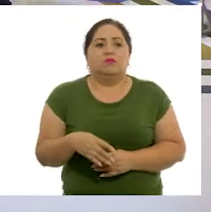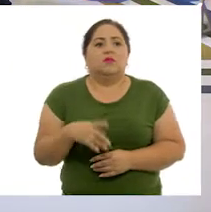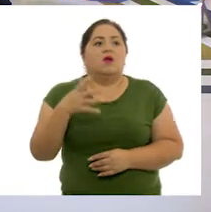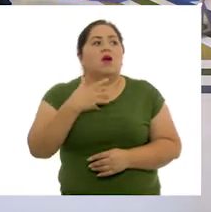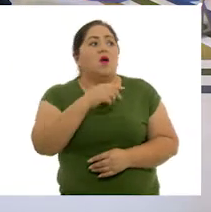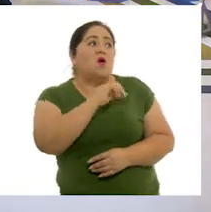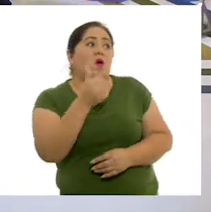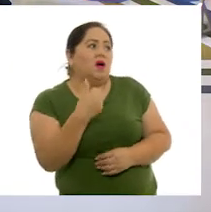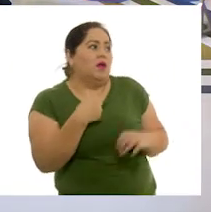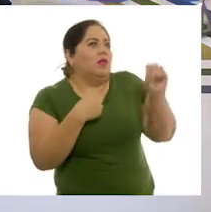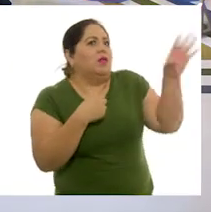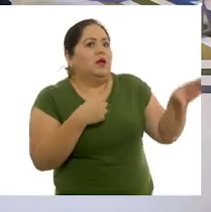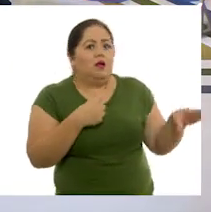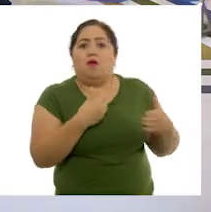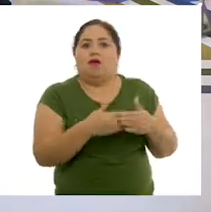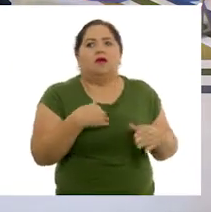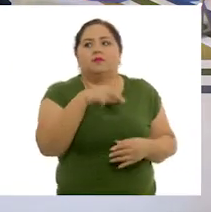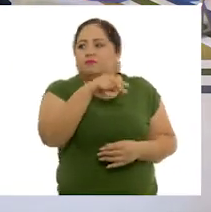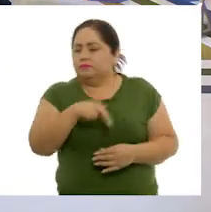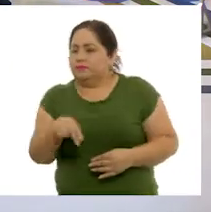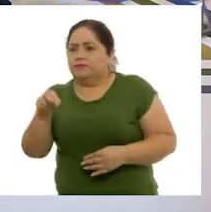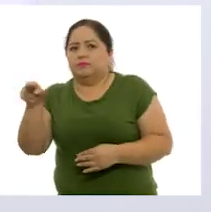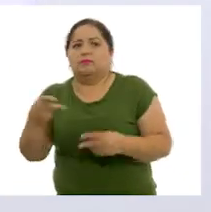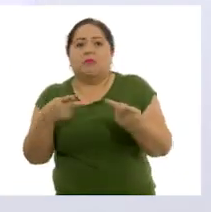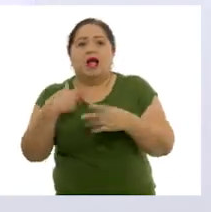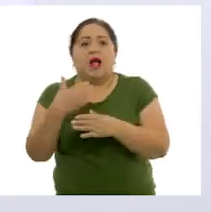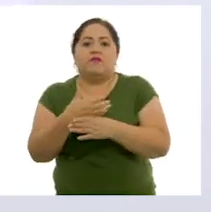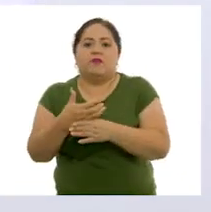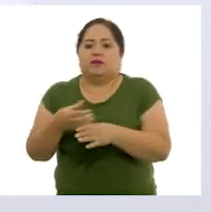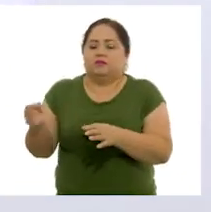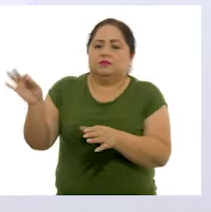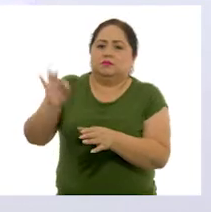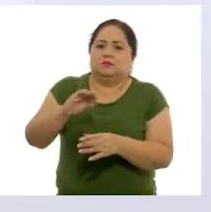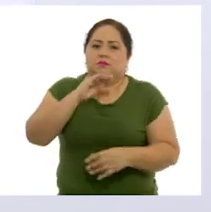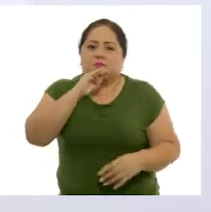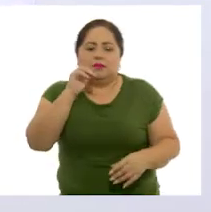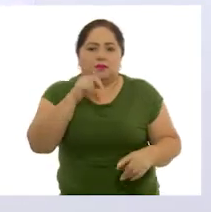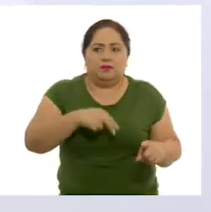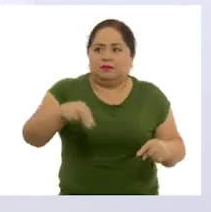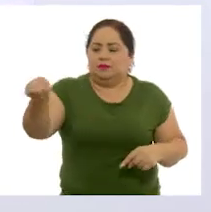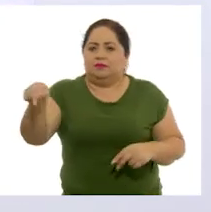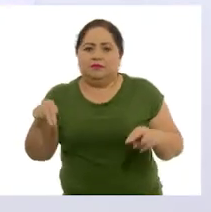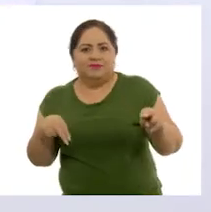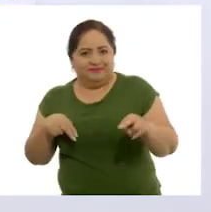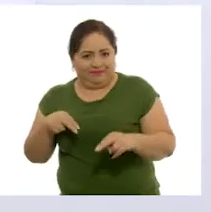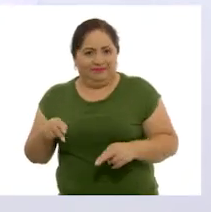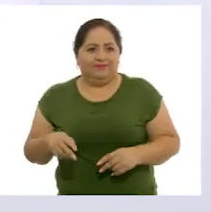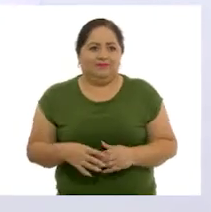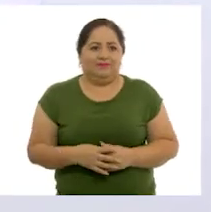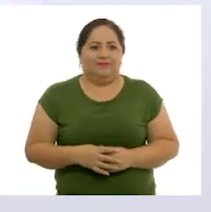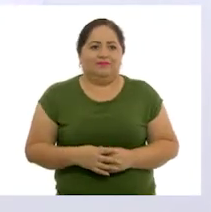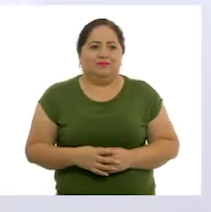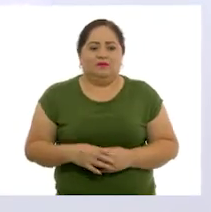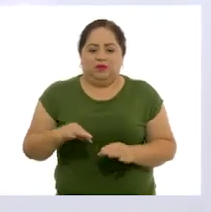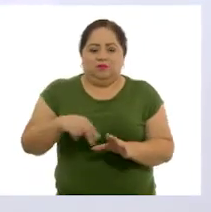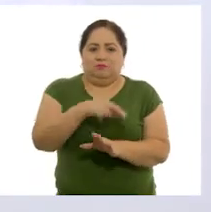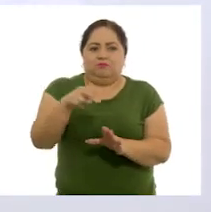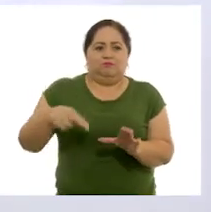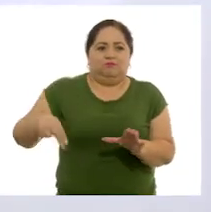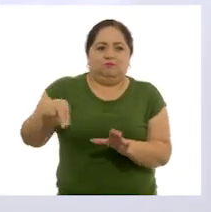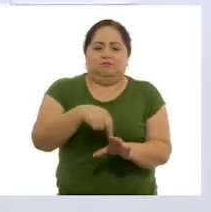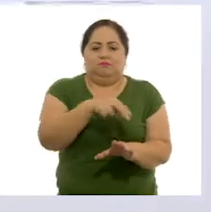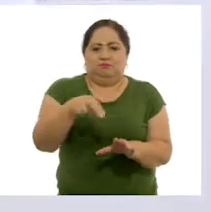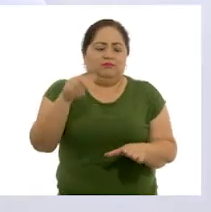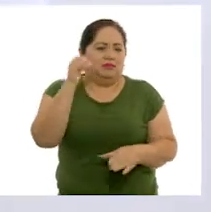tengo que ir al jardín. Y ahora, que tengo que ir a preparar un pastel para mis hijos. Y entonces va y prepara el pastel para sus hijos. Sí, papá se mueve